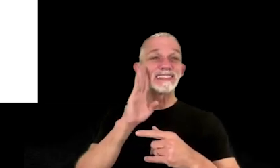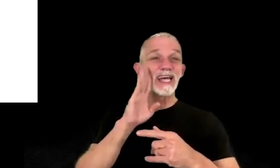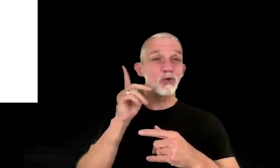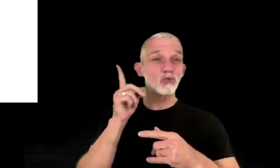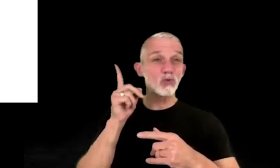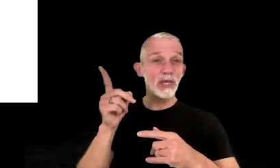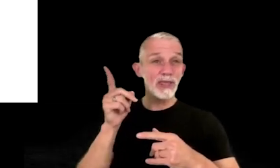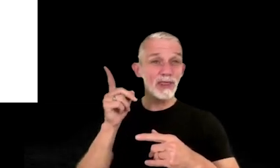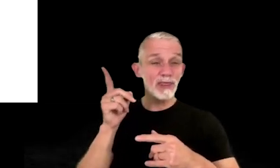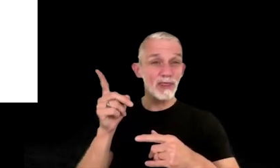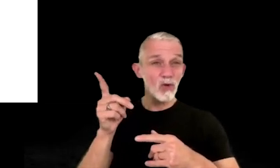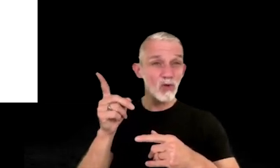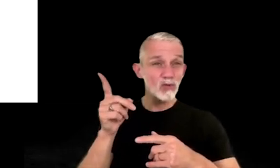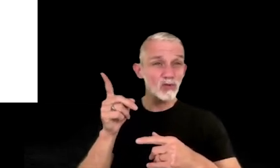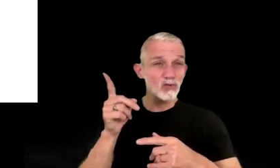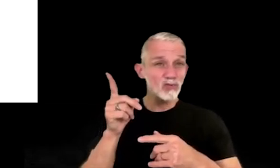Unidos